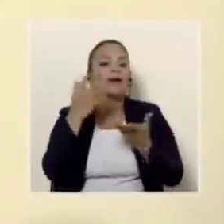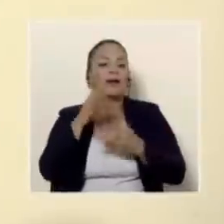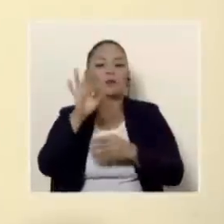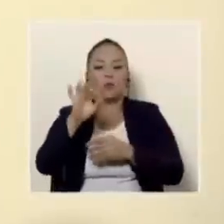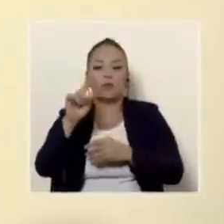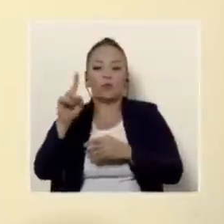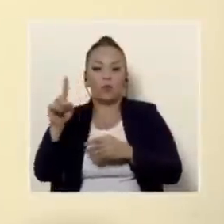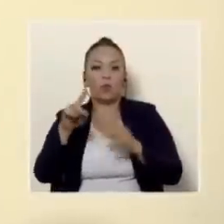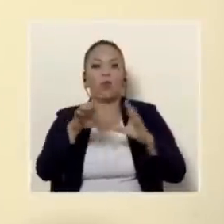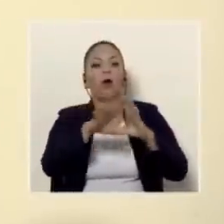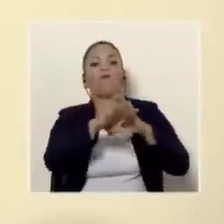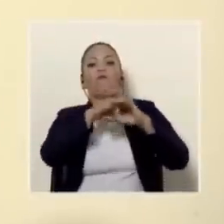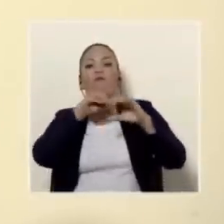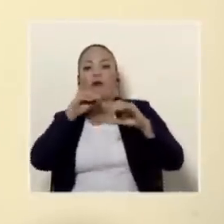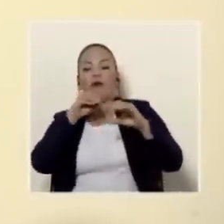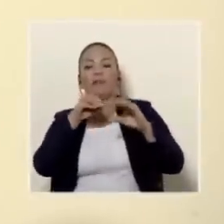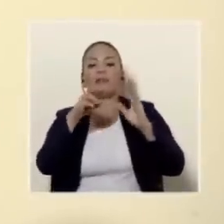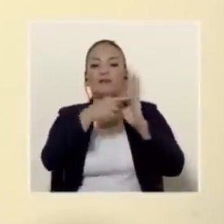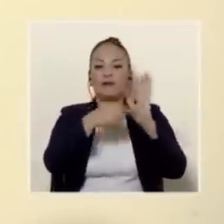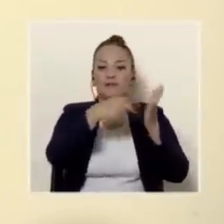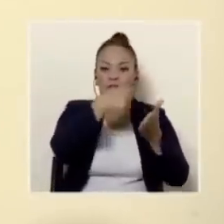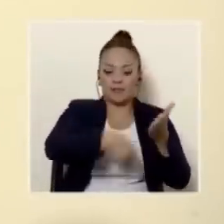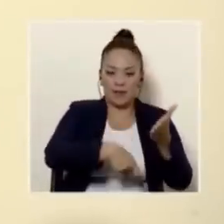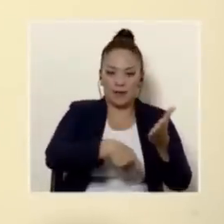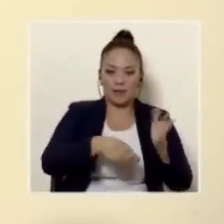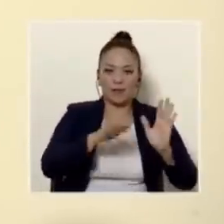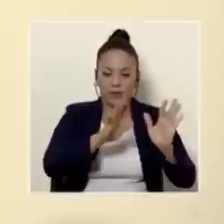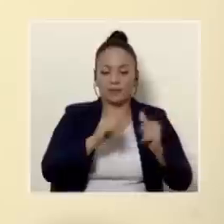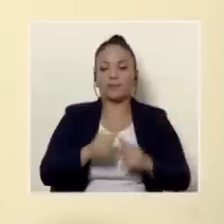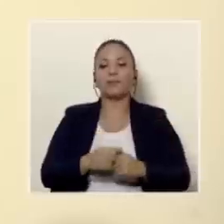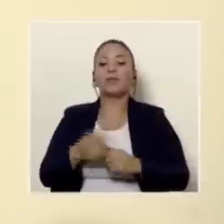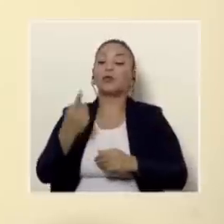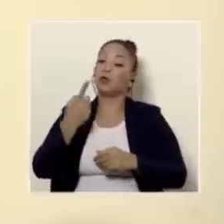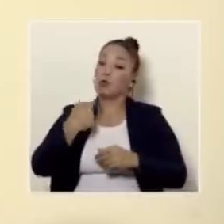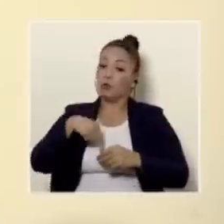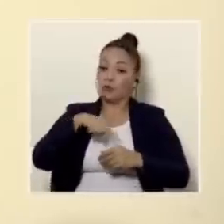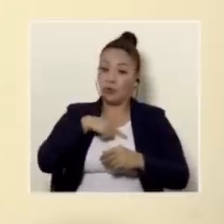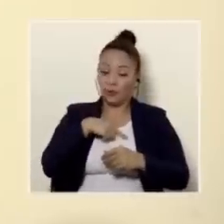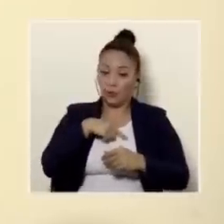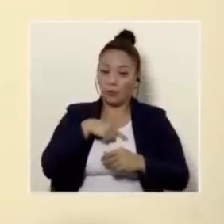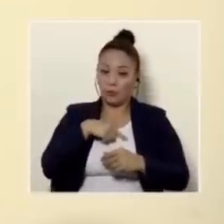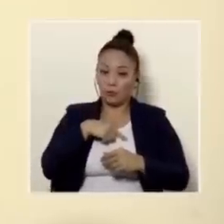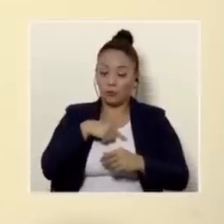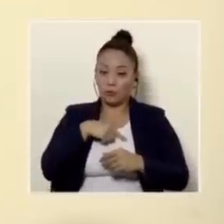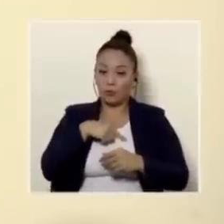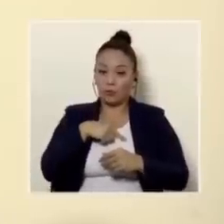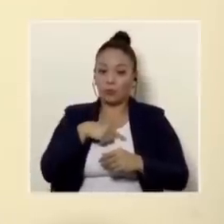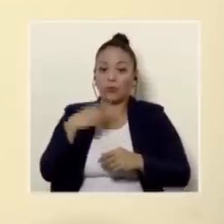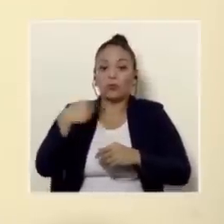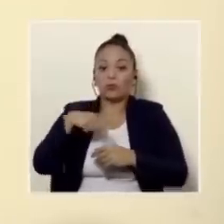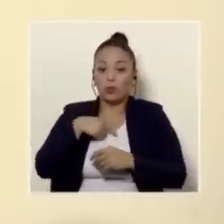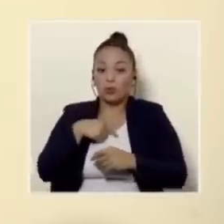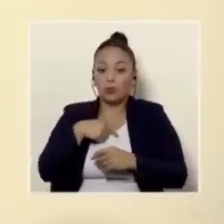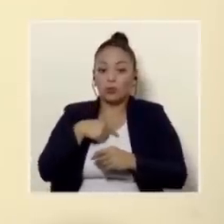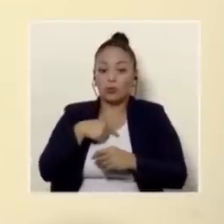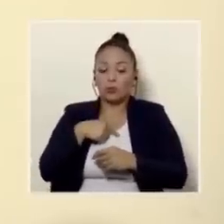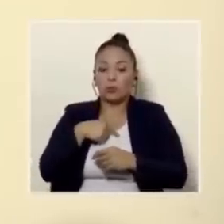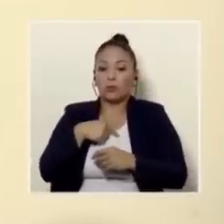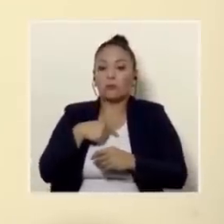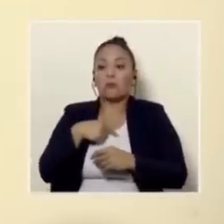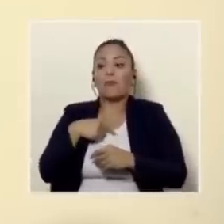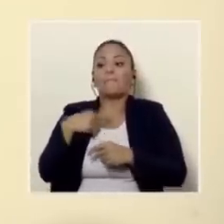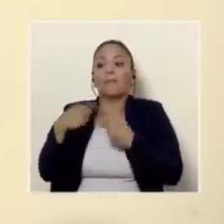regla fiscal. Nosotros nos aseguramos como gobierno que de aquí a enero del año entrante el 911